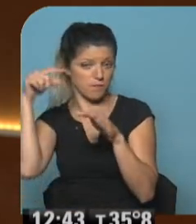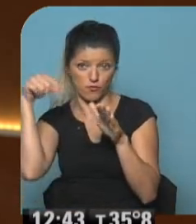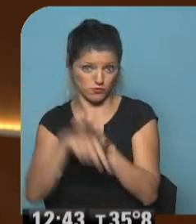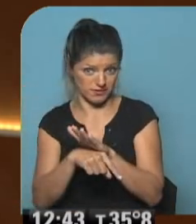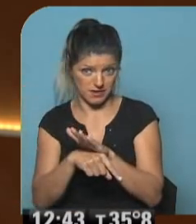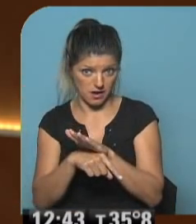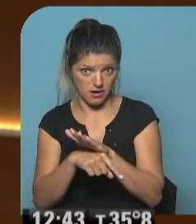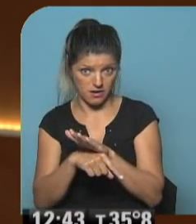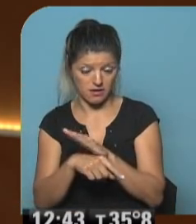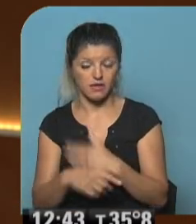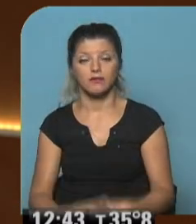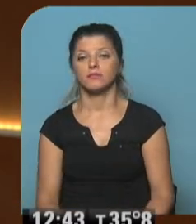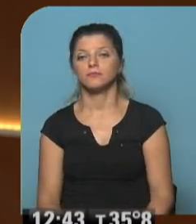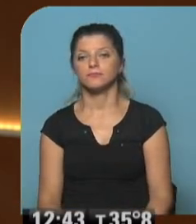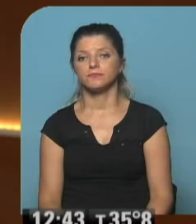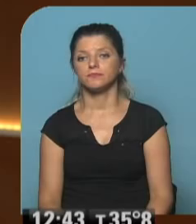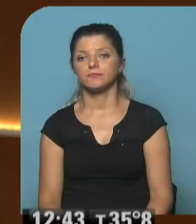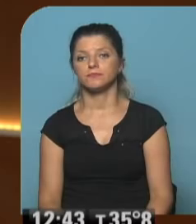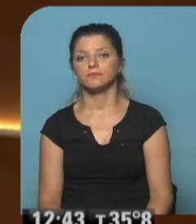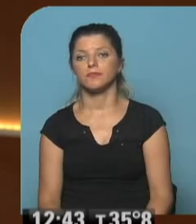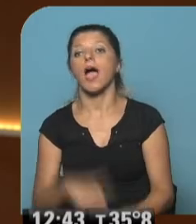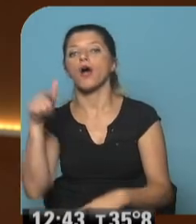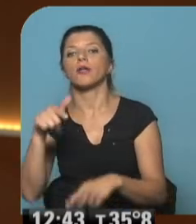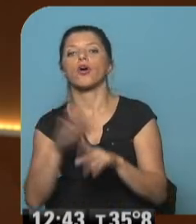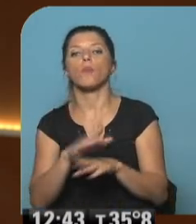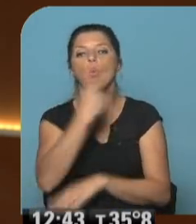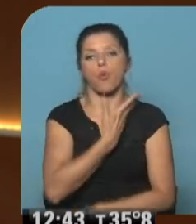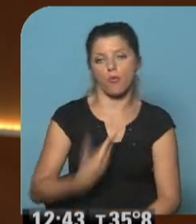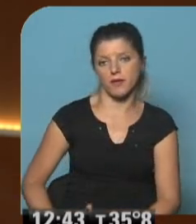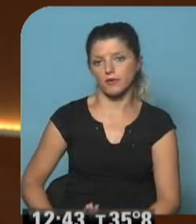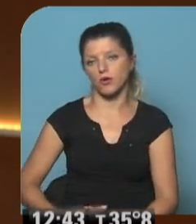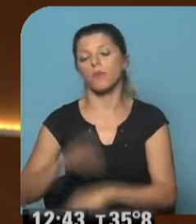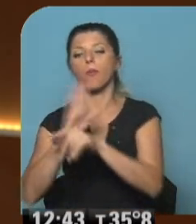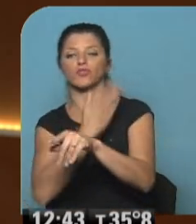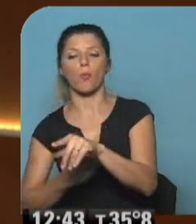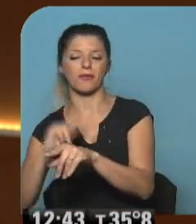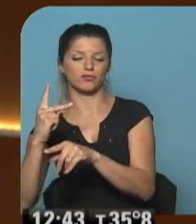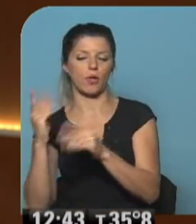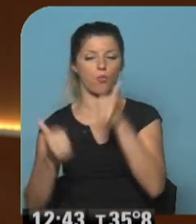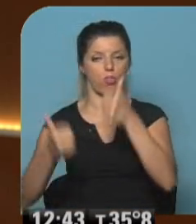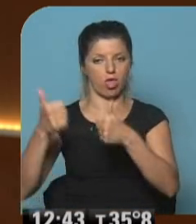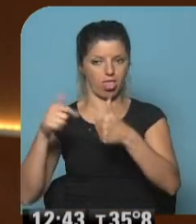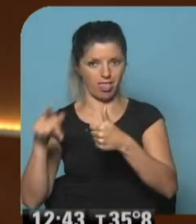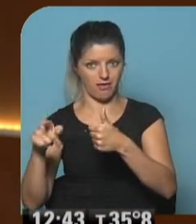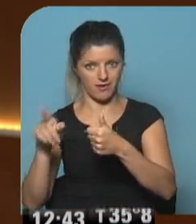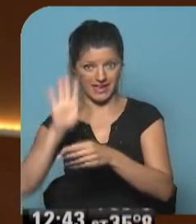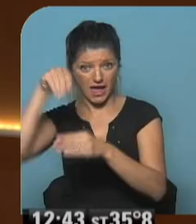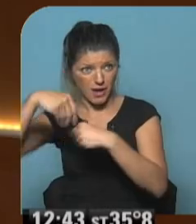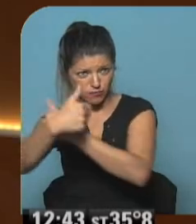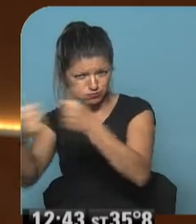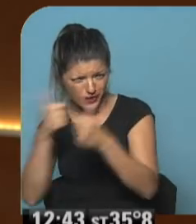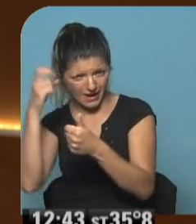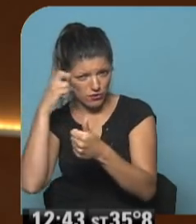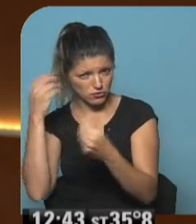directamente terminar en una virtual situación de cogobierno con el partido, el fujimorista, que es mayoría en el Congreso, me parece